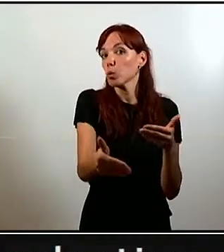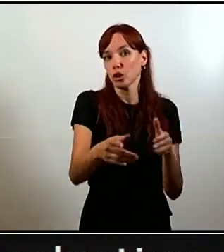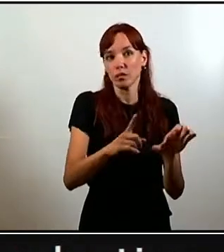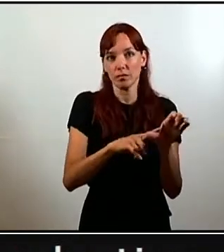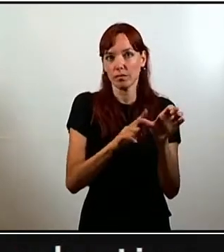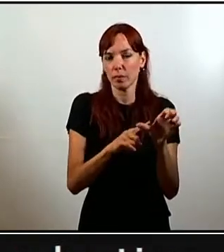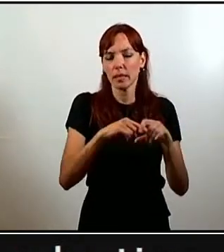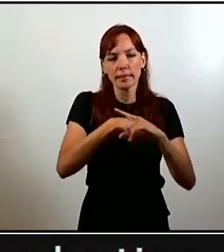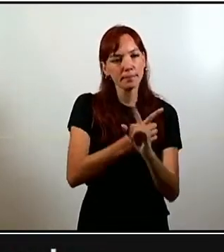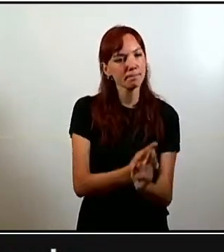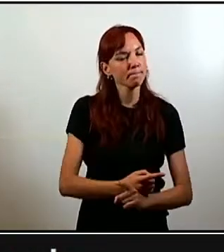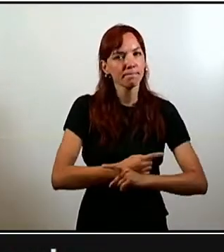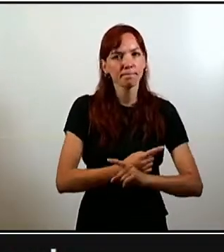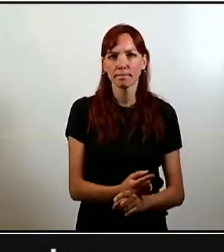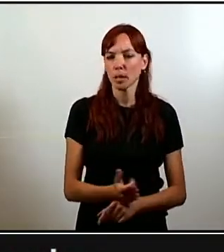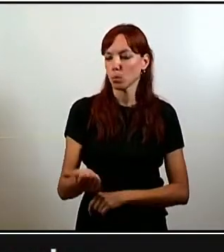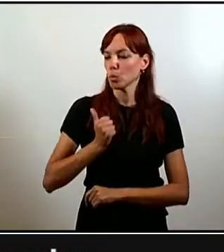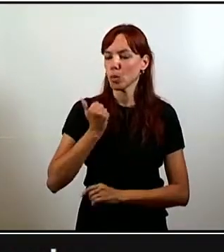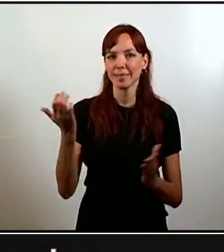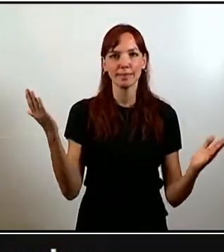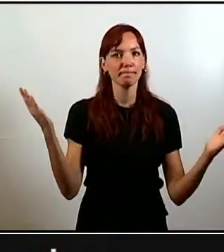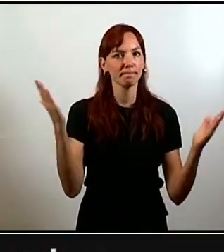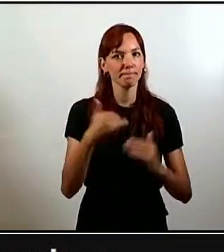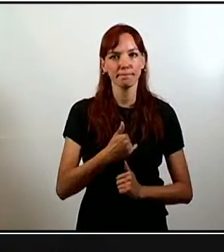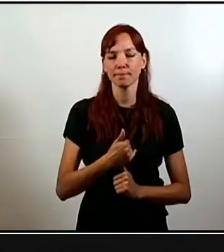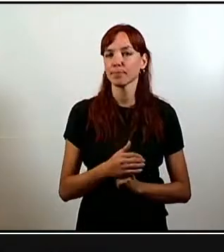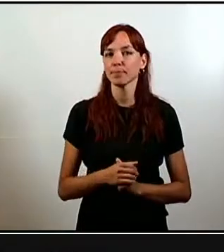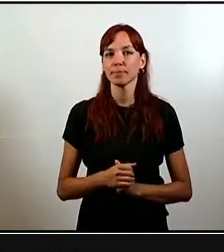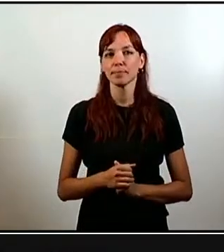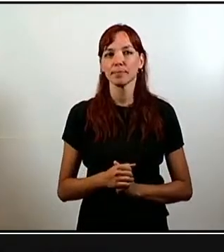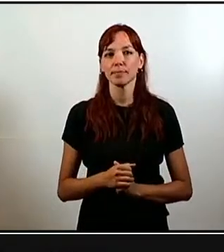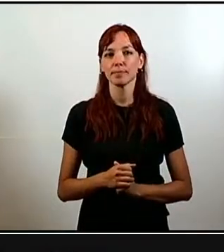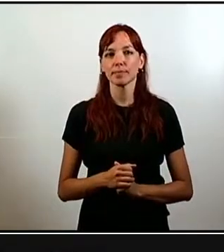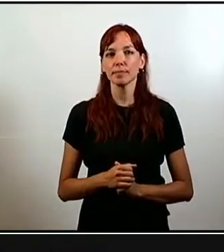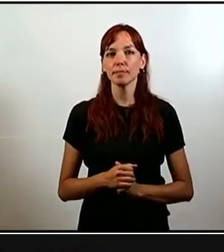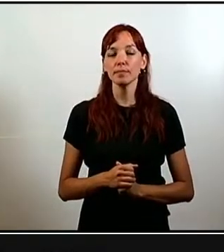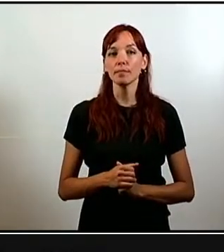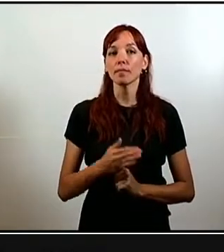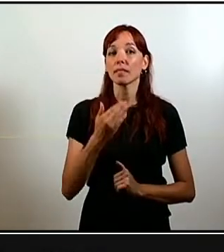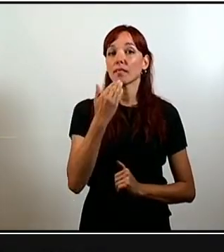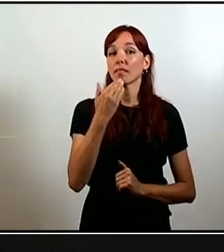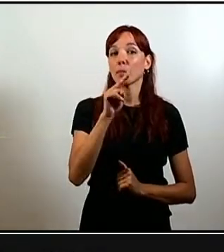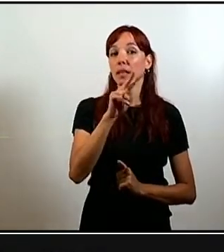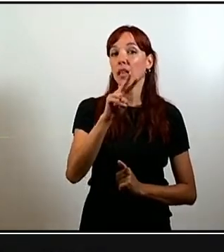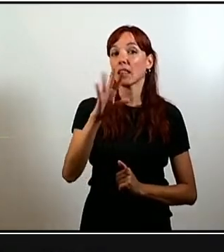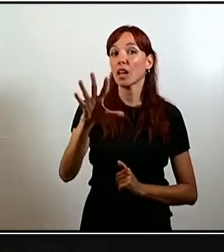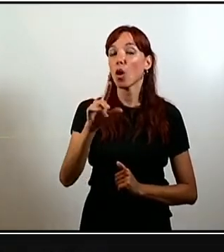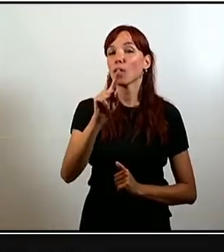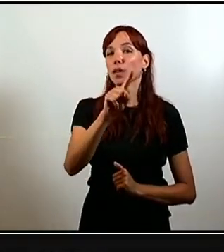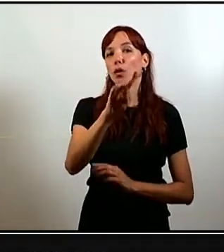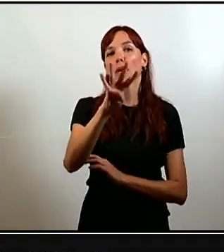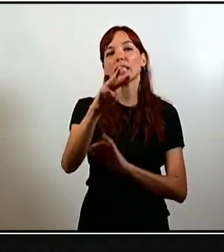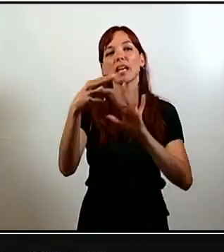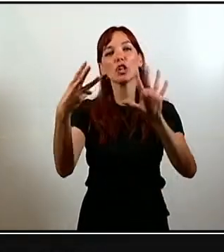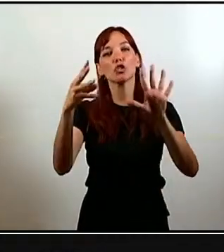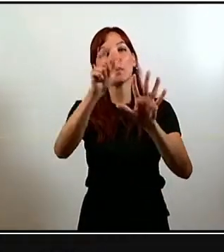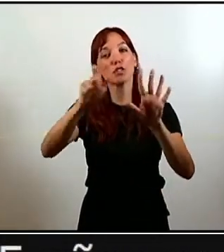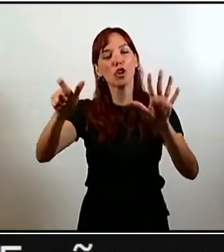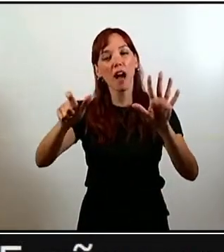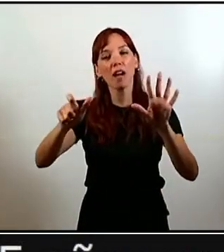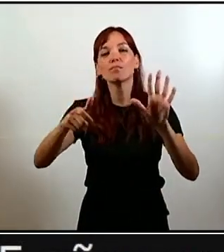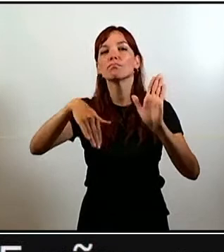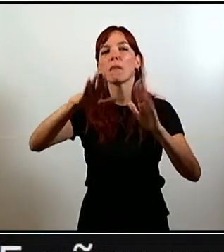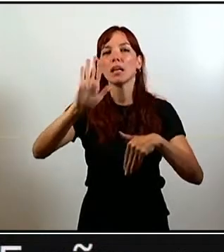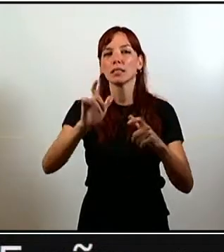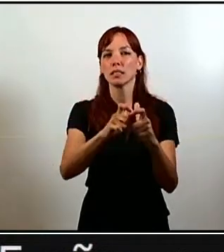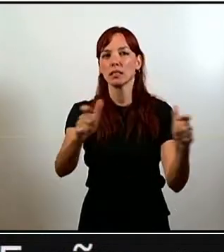no encuentran las oportunidades que merecen. Ha subido el paro en menores de 25 años en 148 personas. No baja el